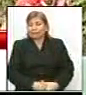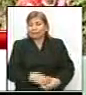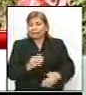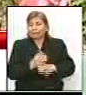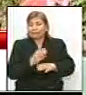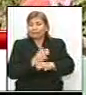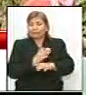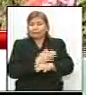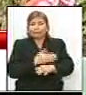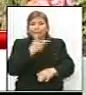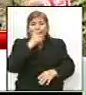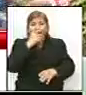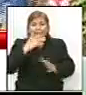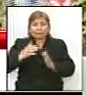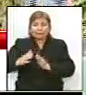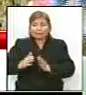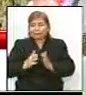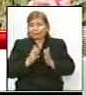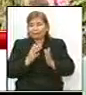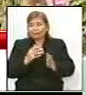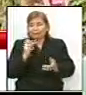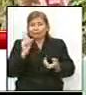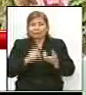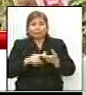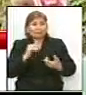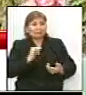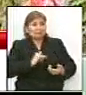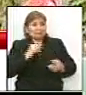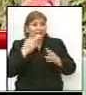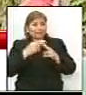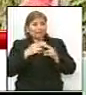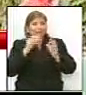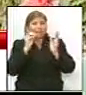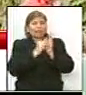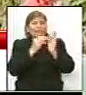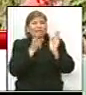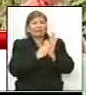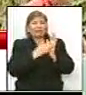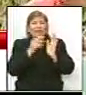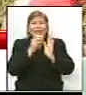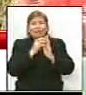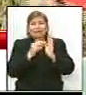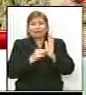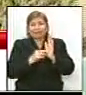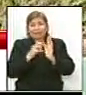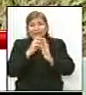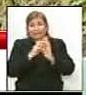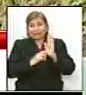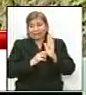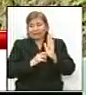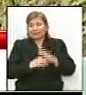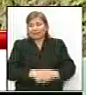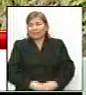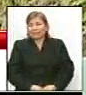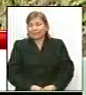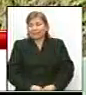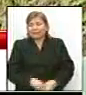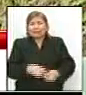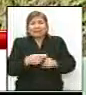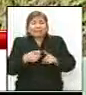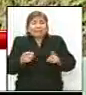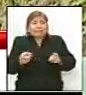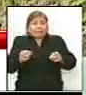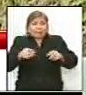mejoramiento de agua potable hasta Ñujanchik Sutintapskinaikunchik como megaproyecto Nisparaj, hermanos. Pero